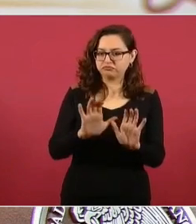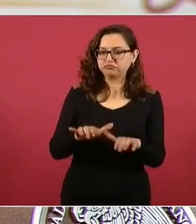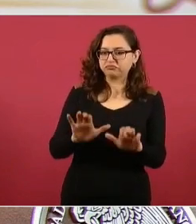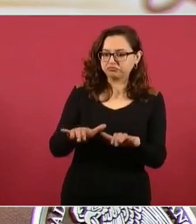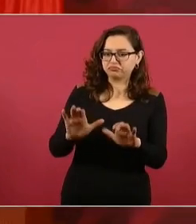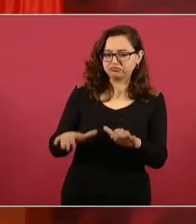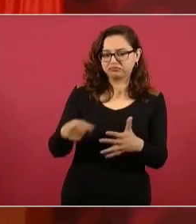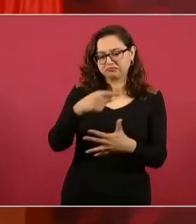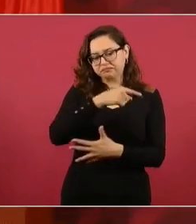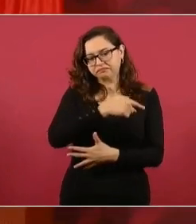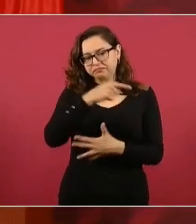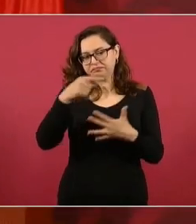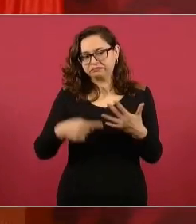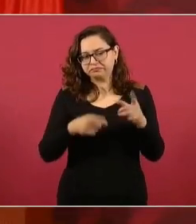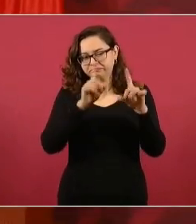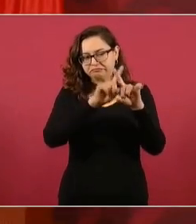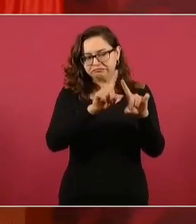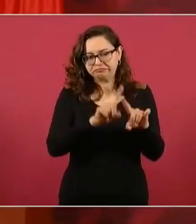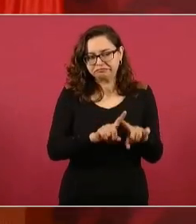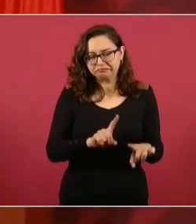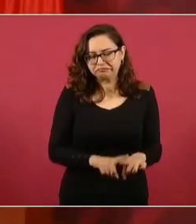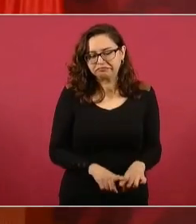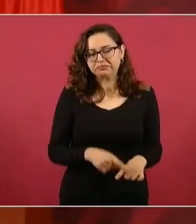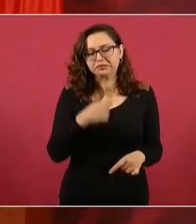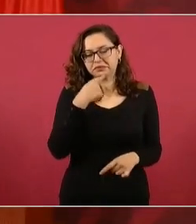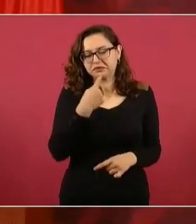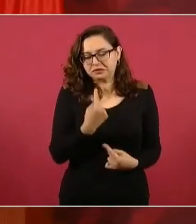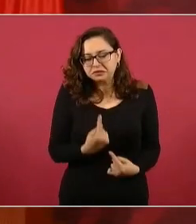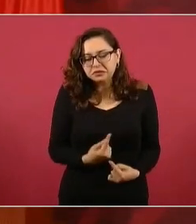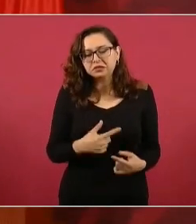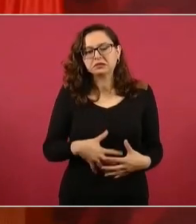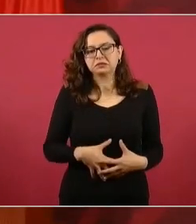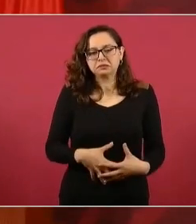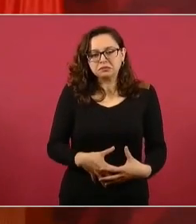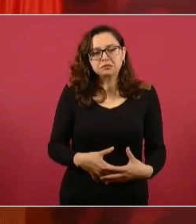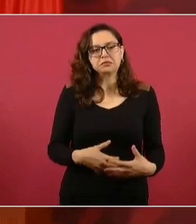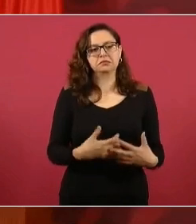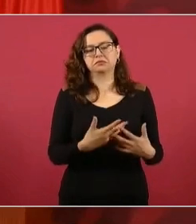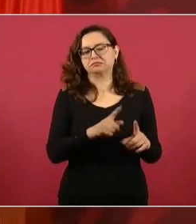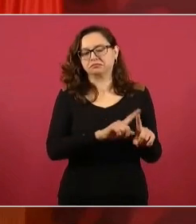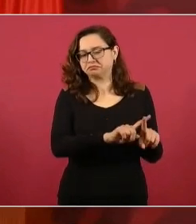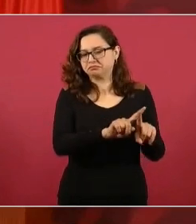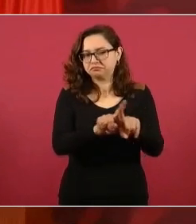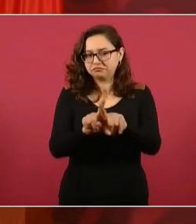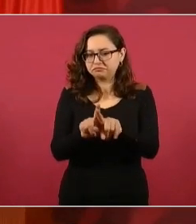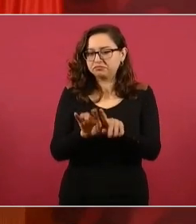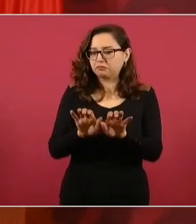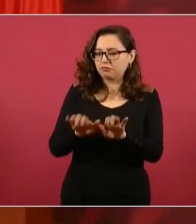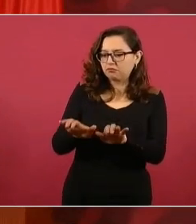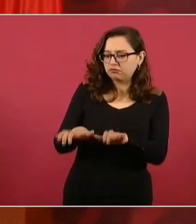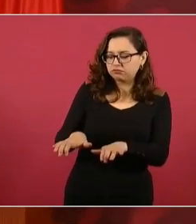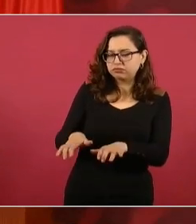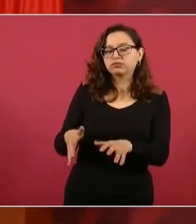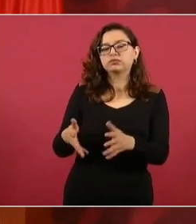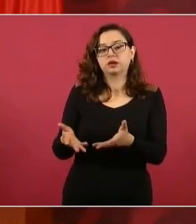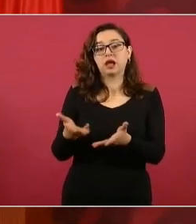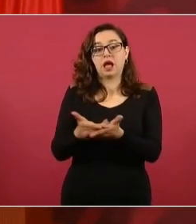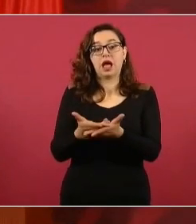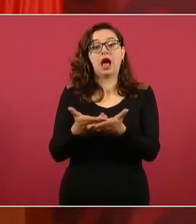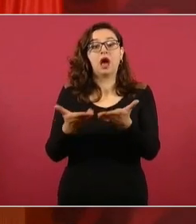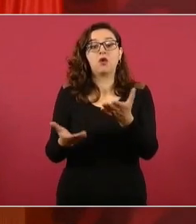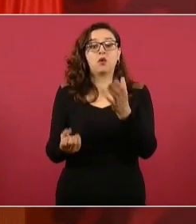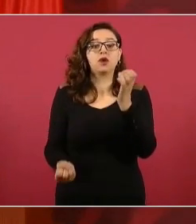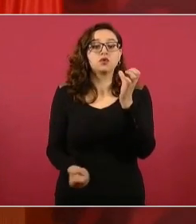especialidades como nefrología ellos están en los hospitales de ahora son de